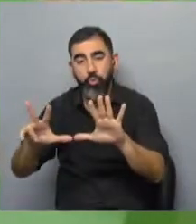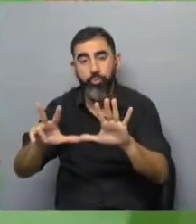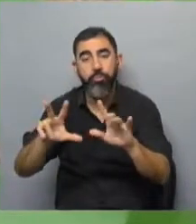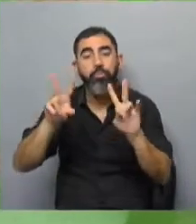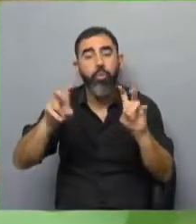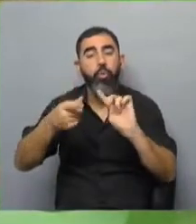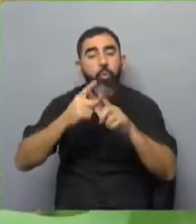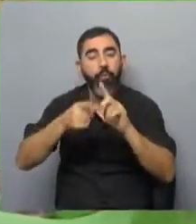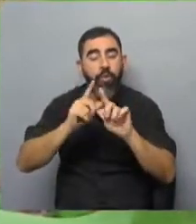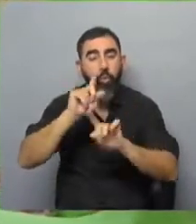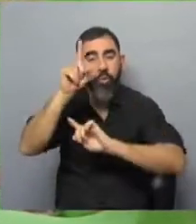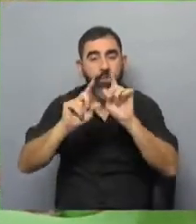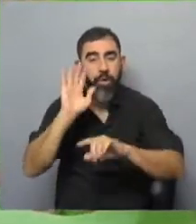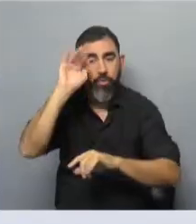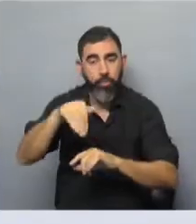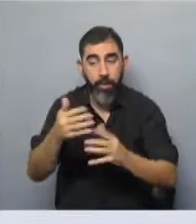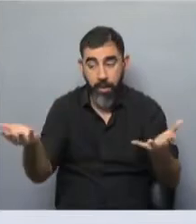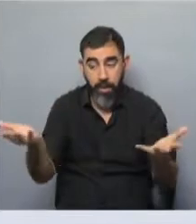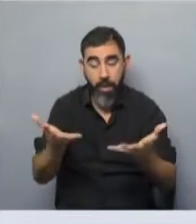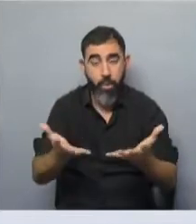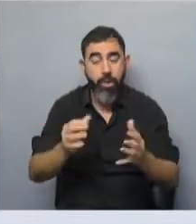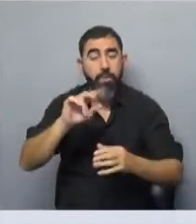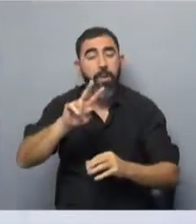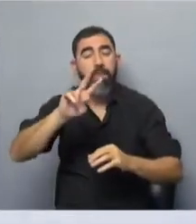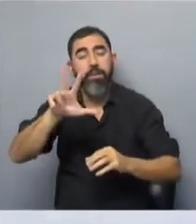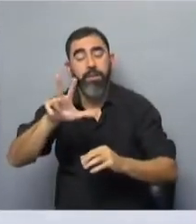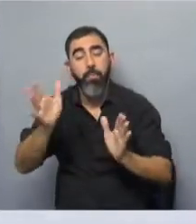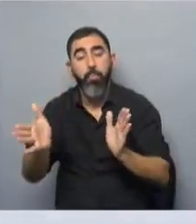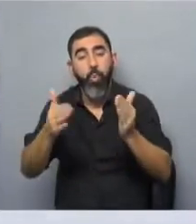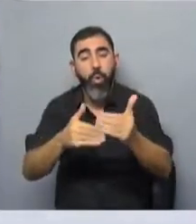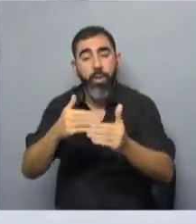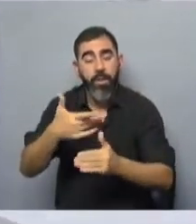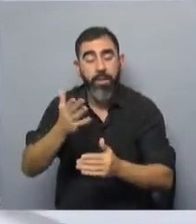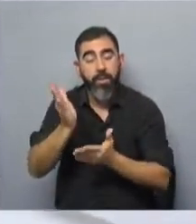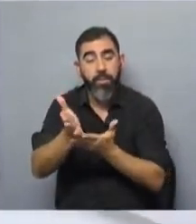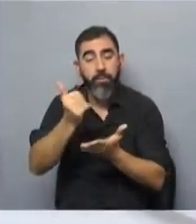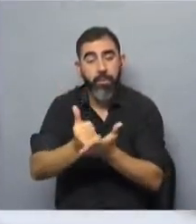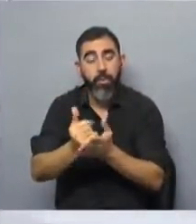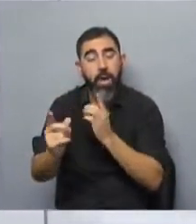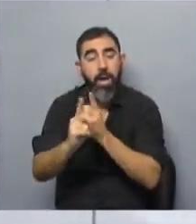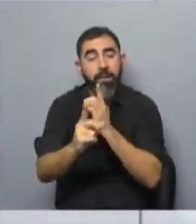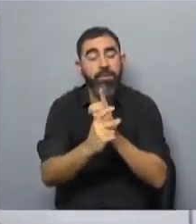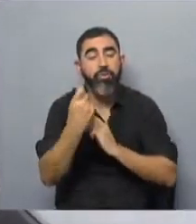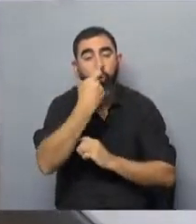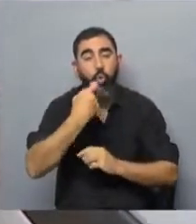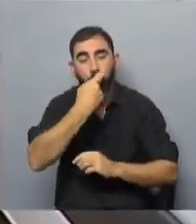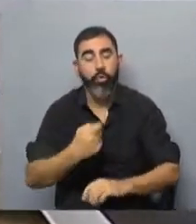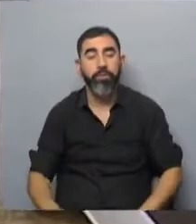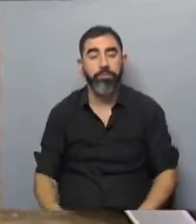parte del convenio con UDELAR. En la actualidad son 23 las policlínicas departamentales con atención